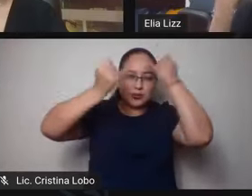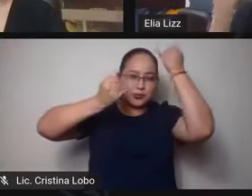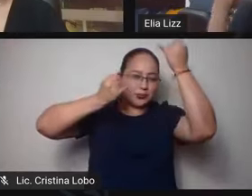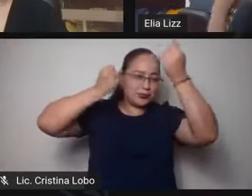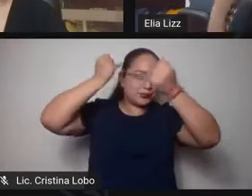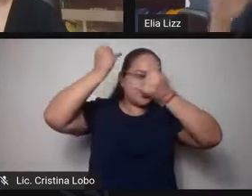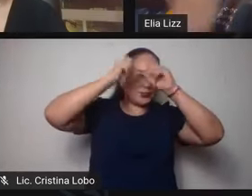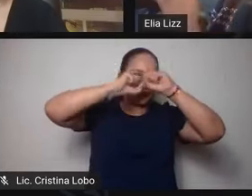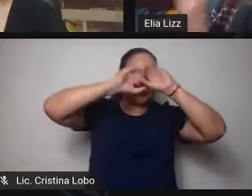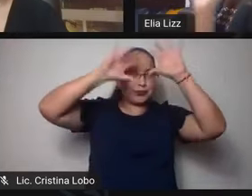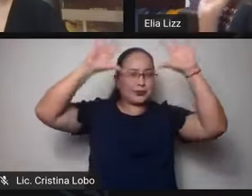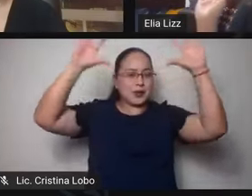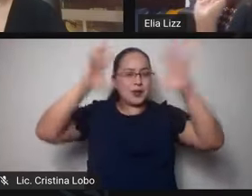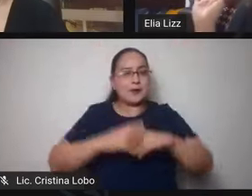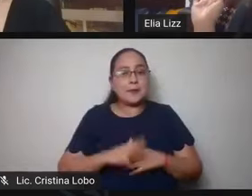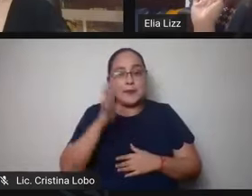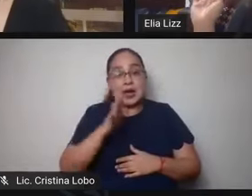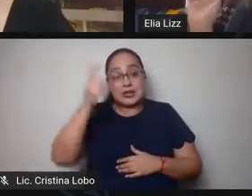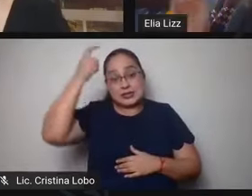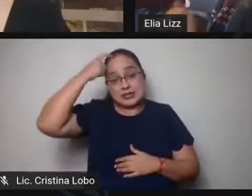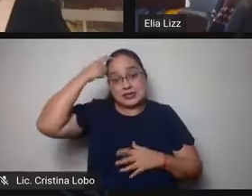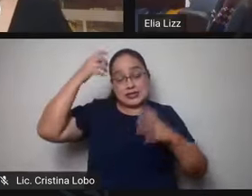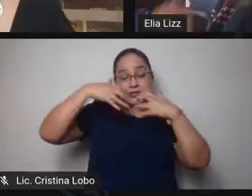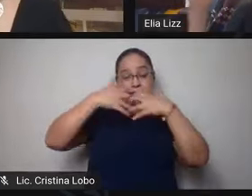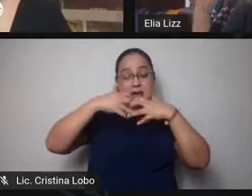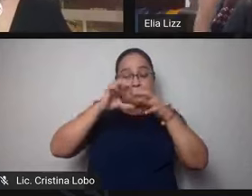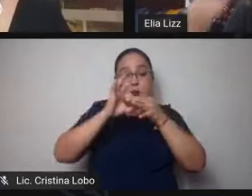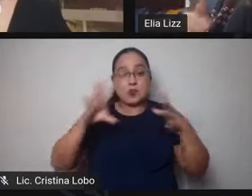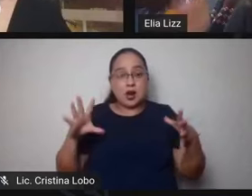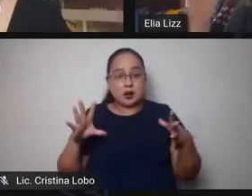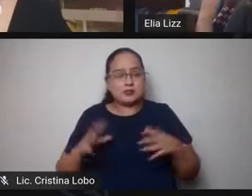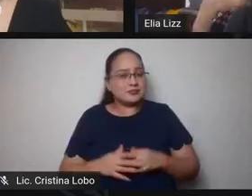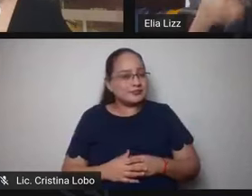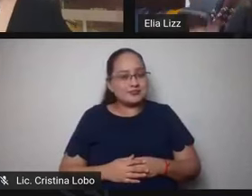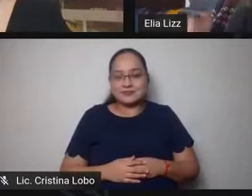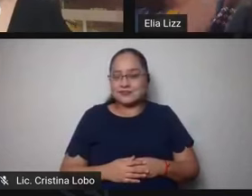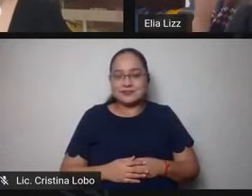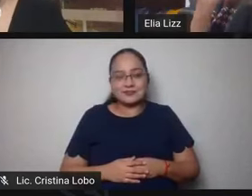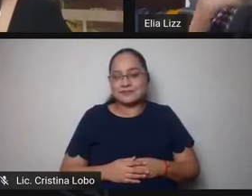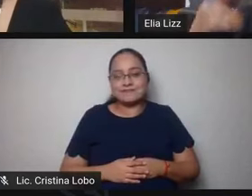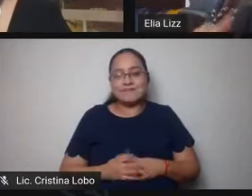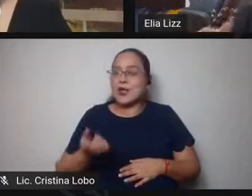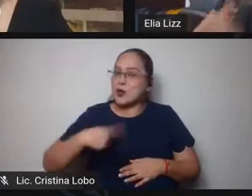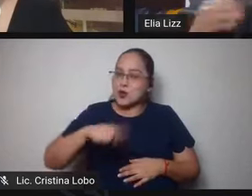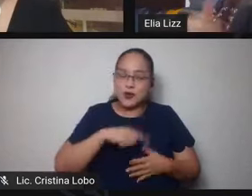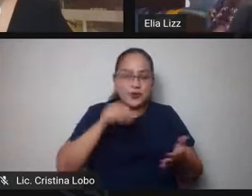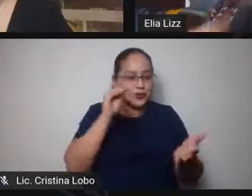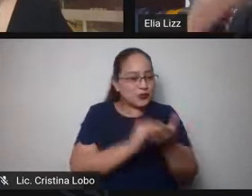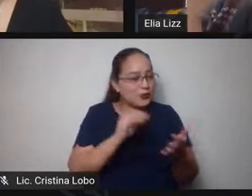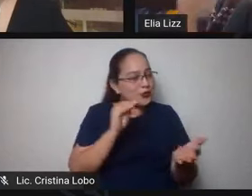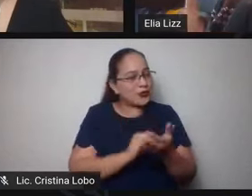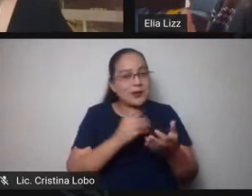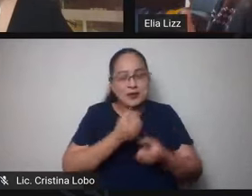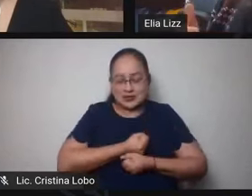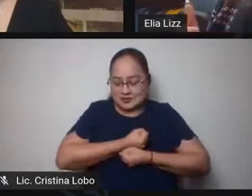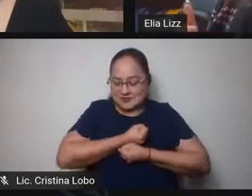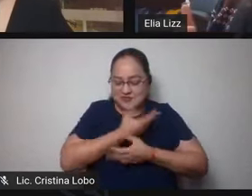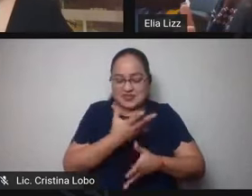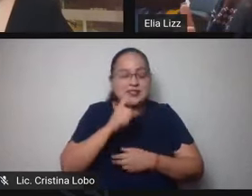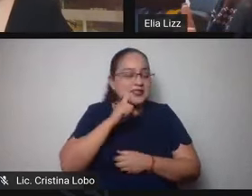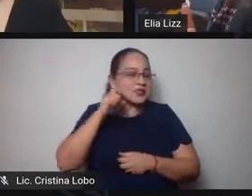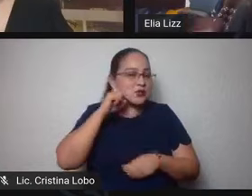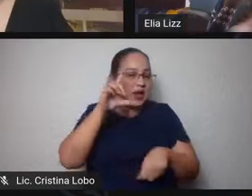Creemos que el cerebro también se desconecta casi, casi. No seguimos manifestando nuestra sexualidad en la vejez a través de